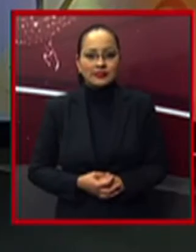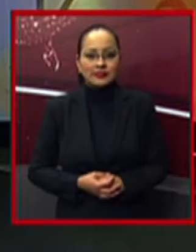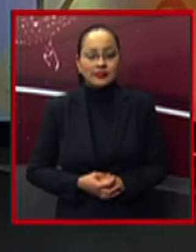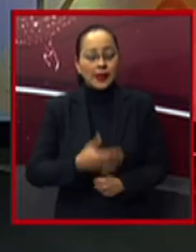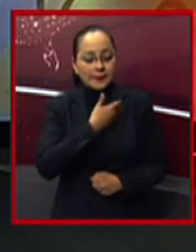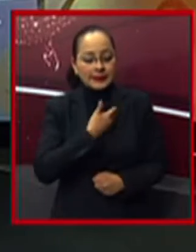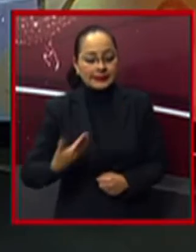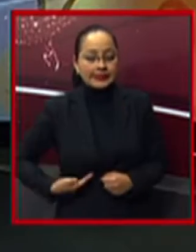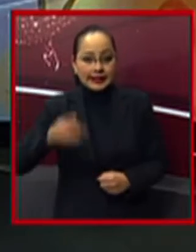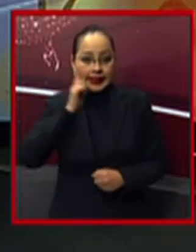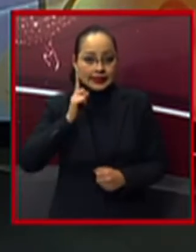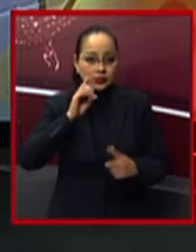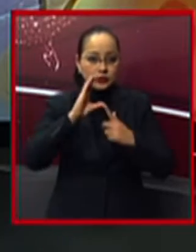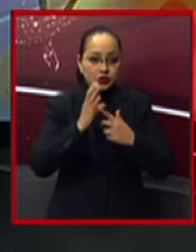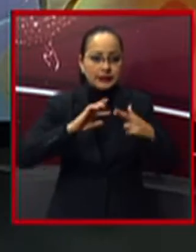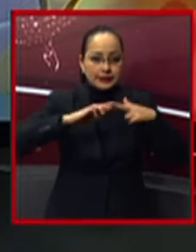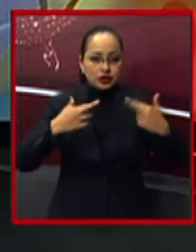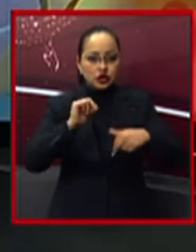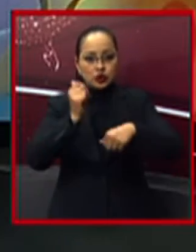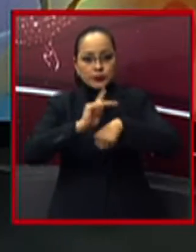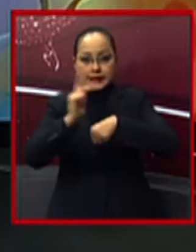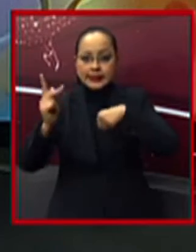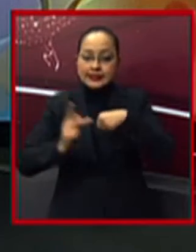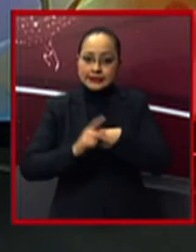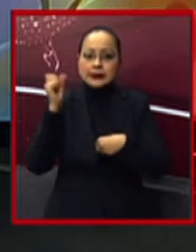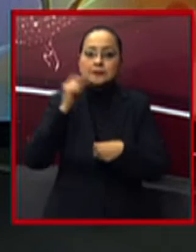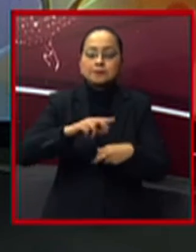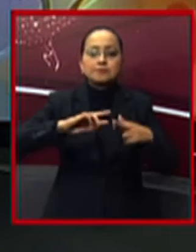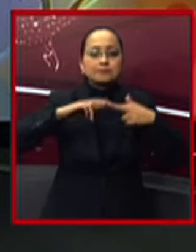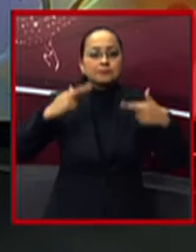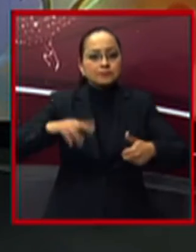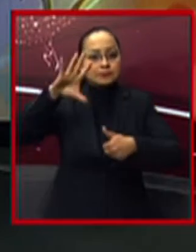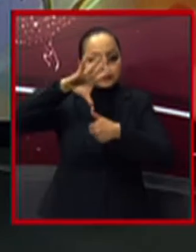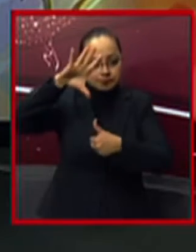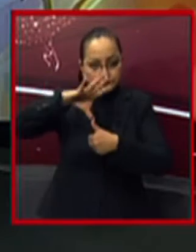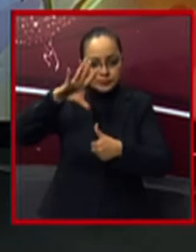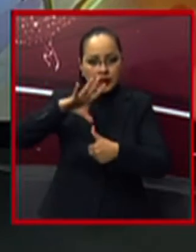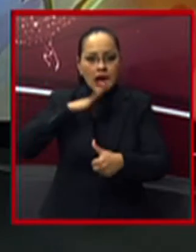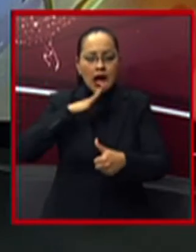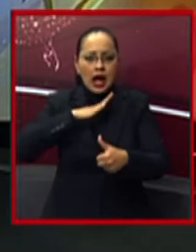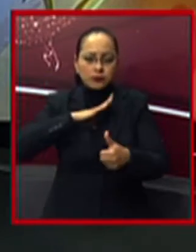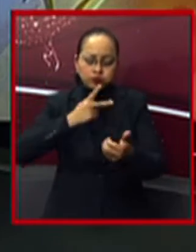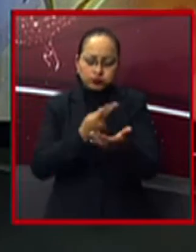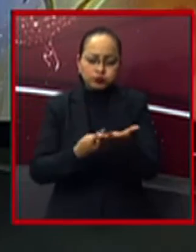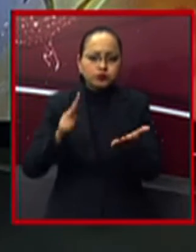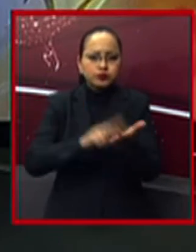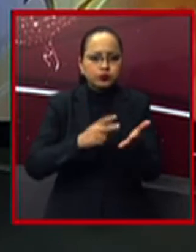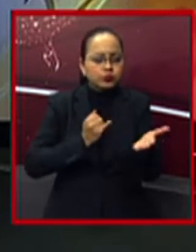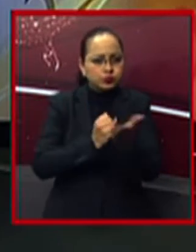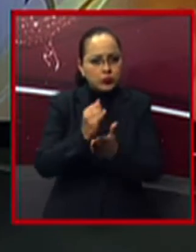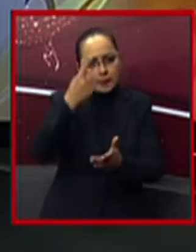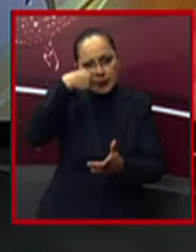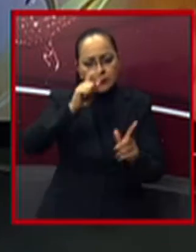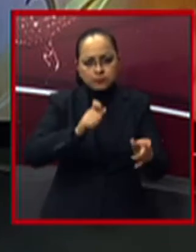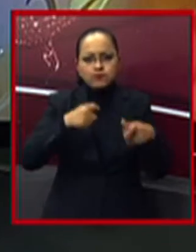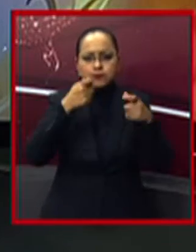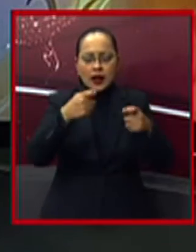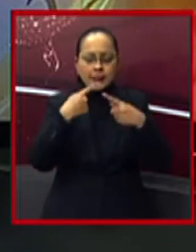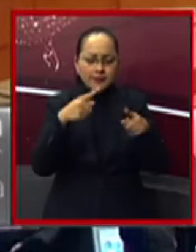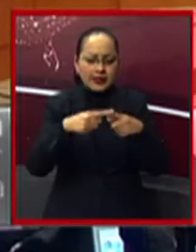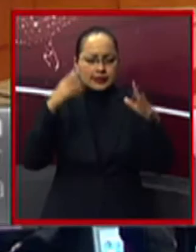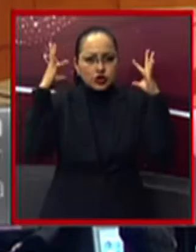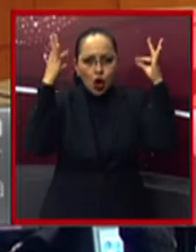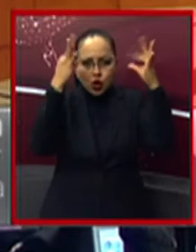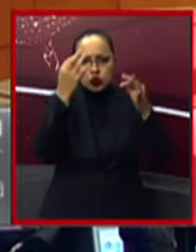Las presidentas de las comisiones de Relaciones Exteriores y de Relaciones Exteriores América del Norte del Senado fundamentaron los nombramientos de diversos